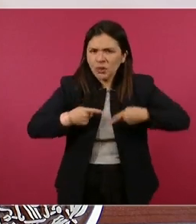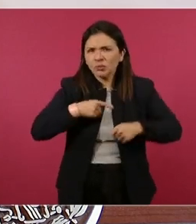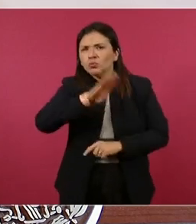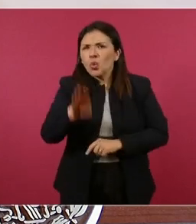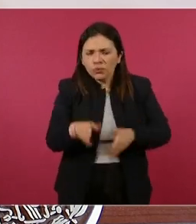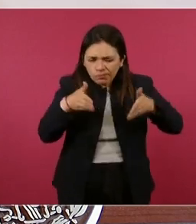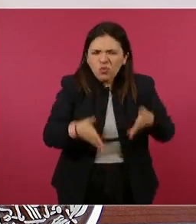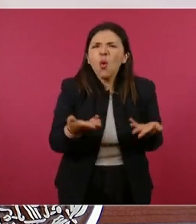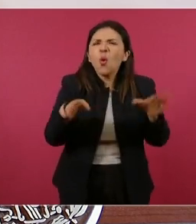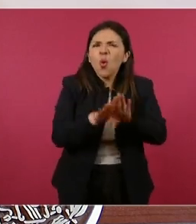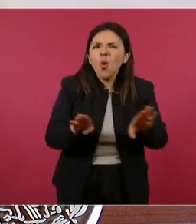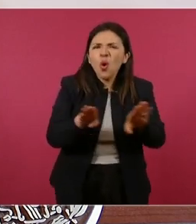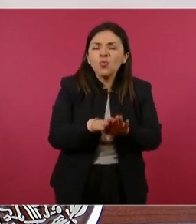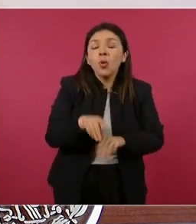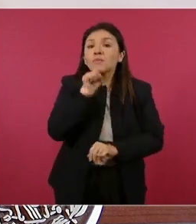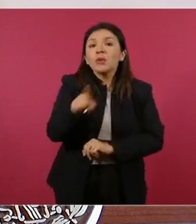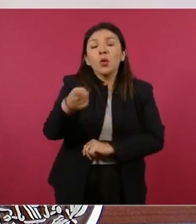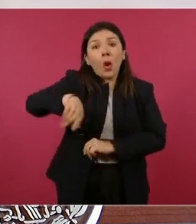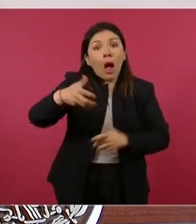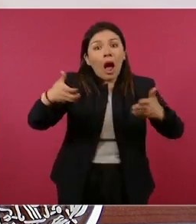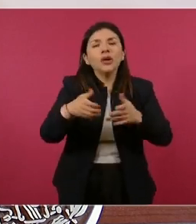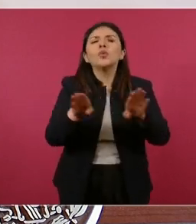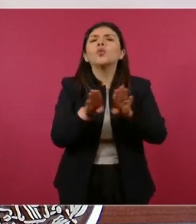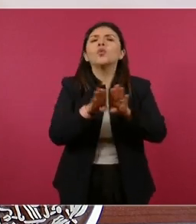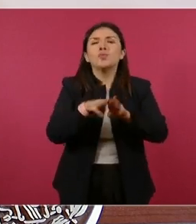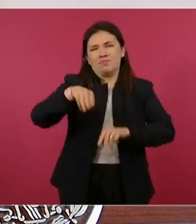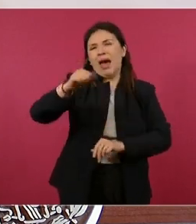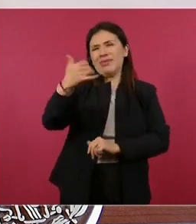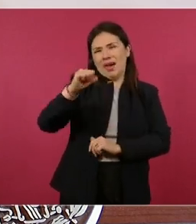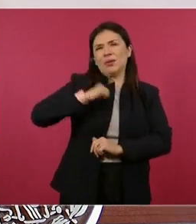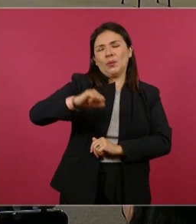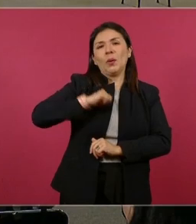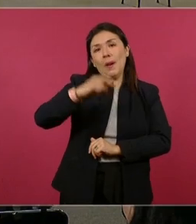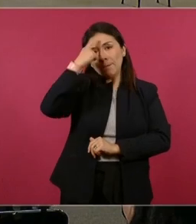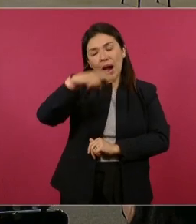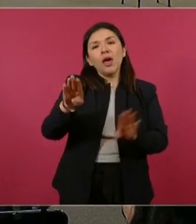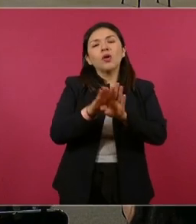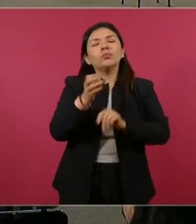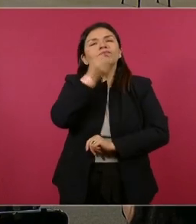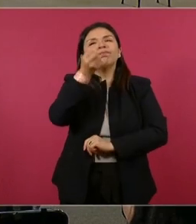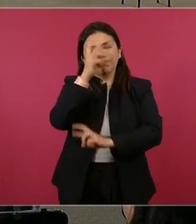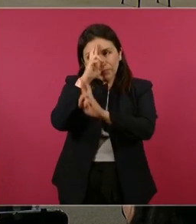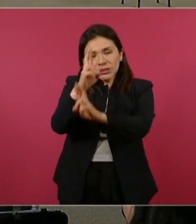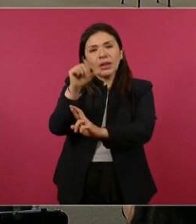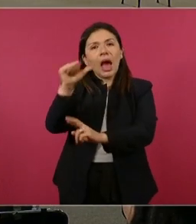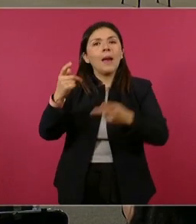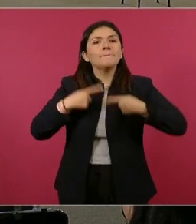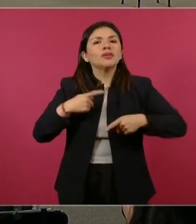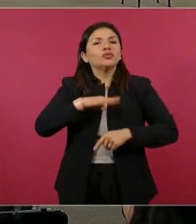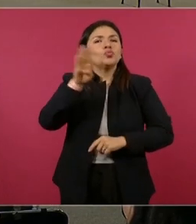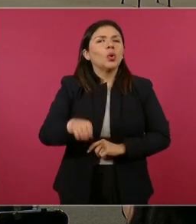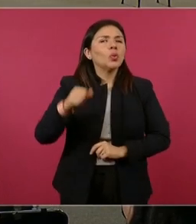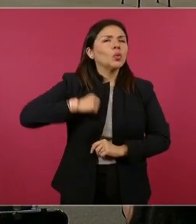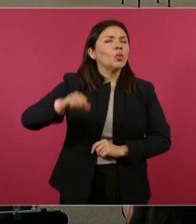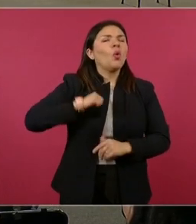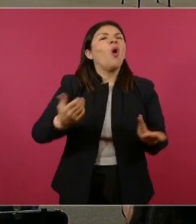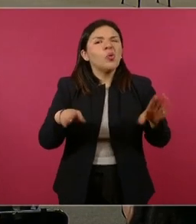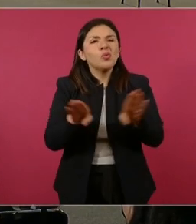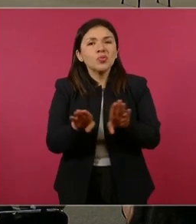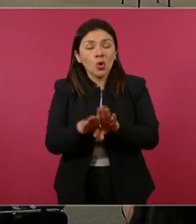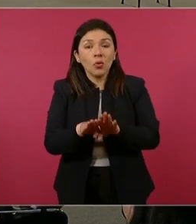que desarrollaron los mayas fundamentalmente para venerar a sus difuntos, a sus ancestros,